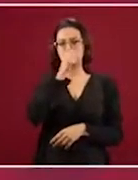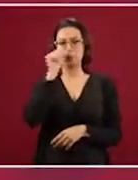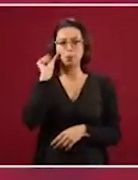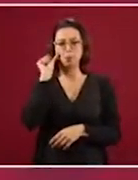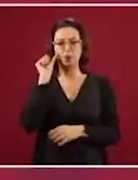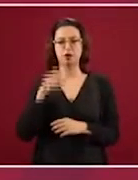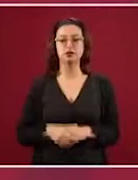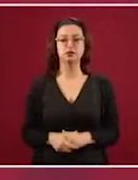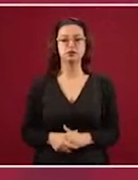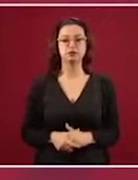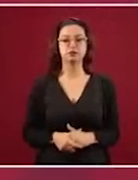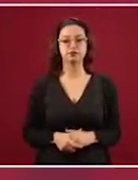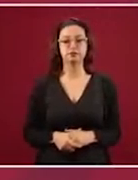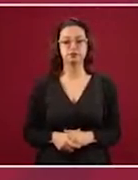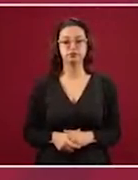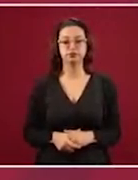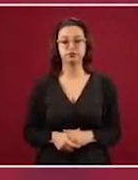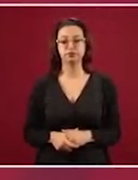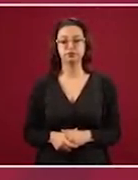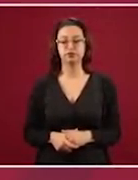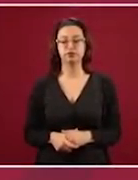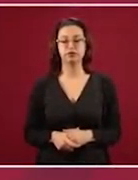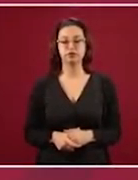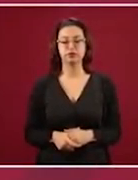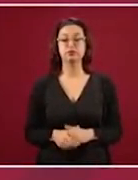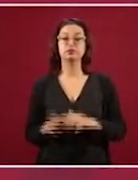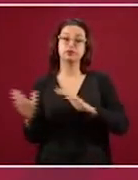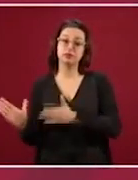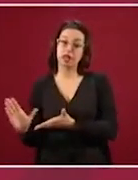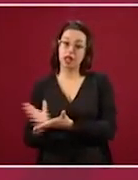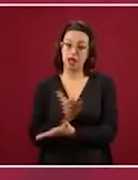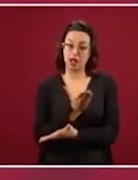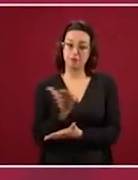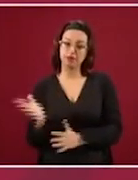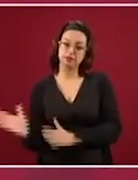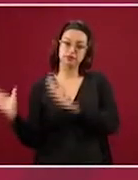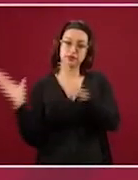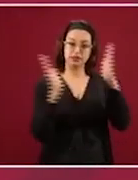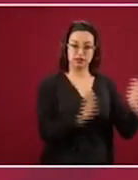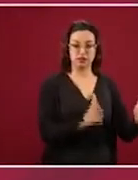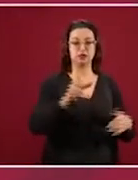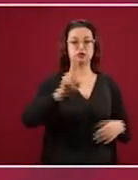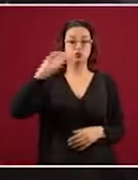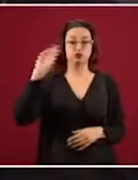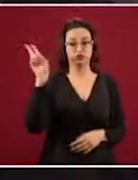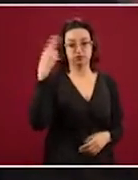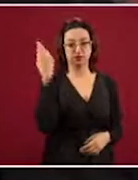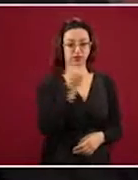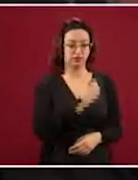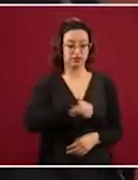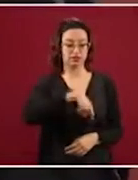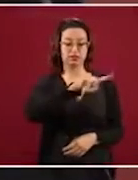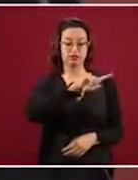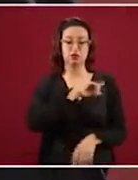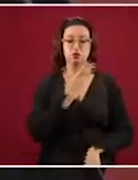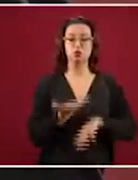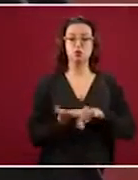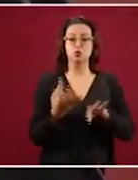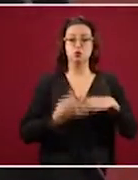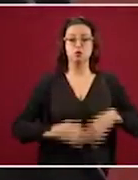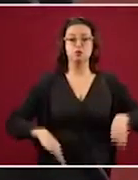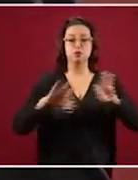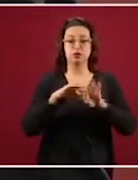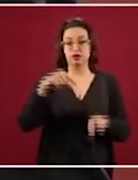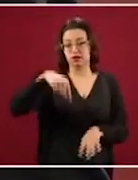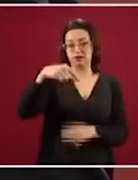Y además esta, que es muy importante que funcione aquí en